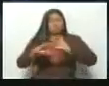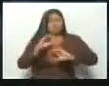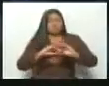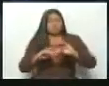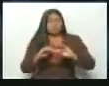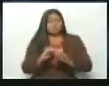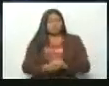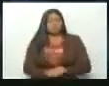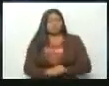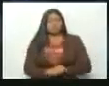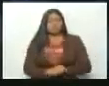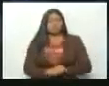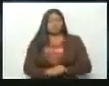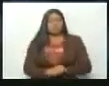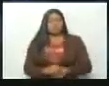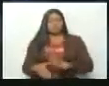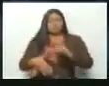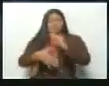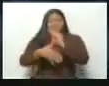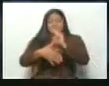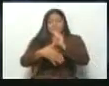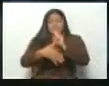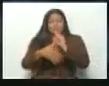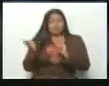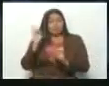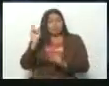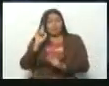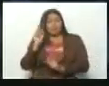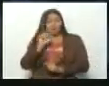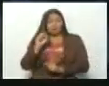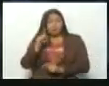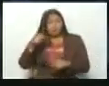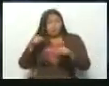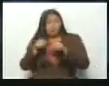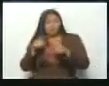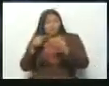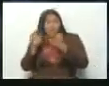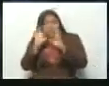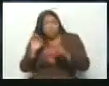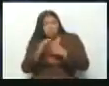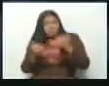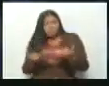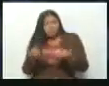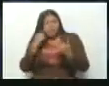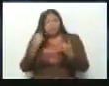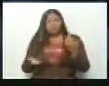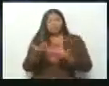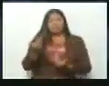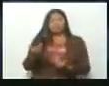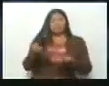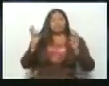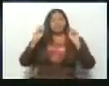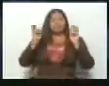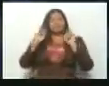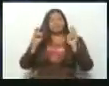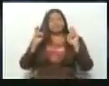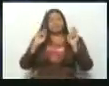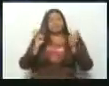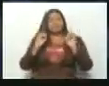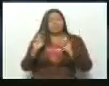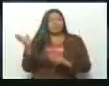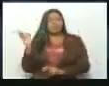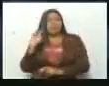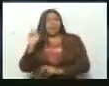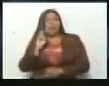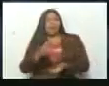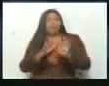comunicación. Telesur, la Radio del Sur, en diferentes plataformas. Muy importante el tema de radios, porque en la